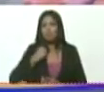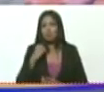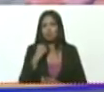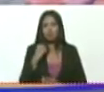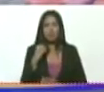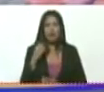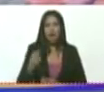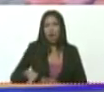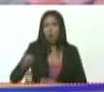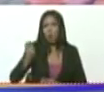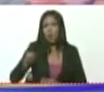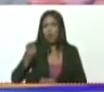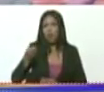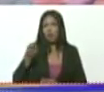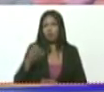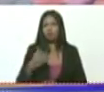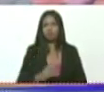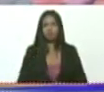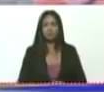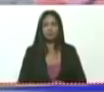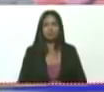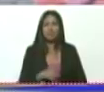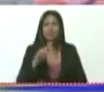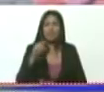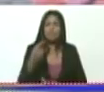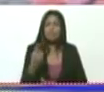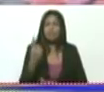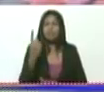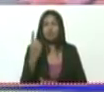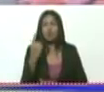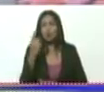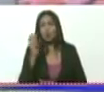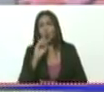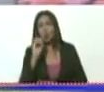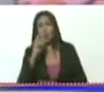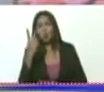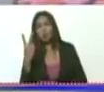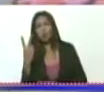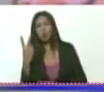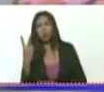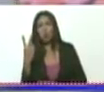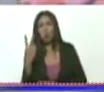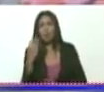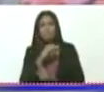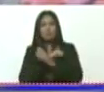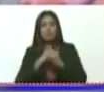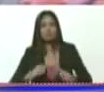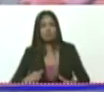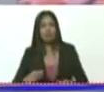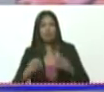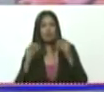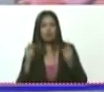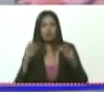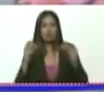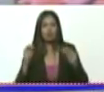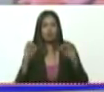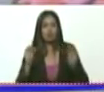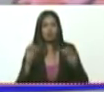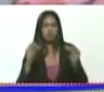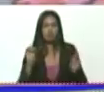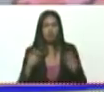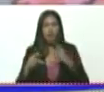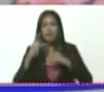jubilados, y de unos, dos militares activos y de